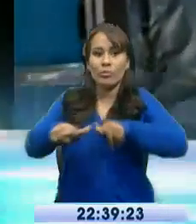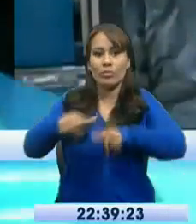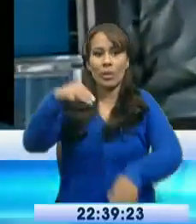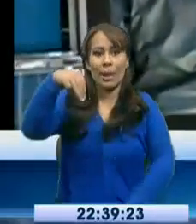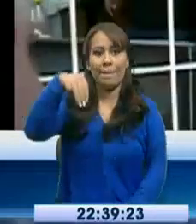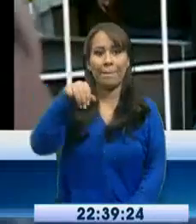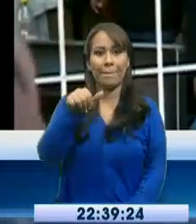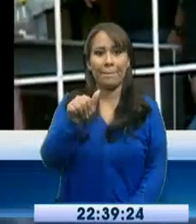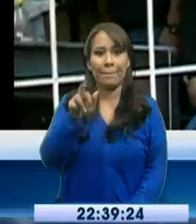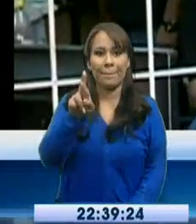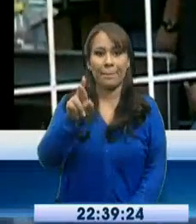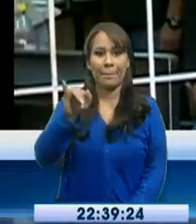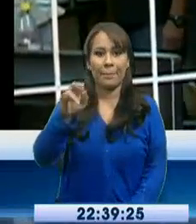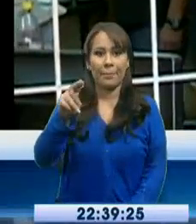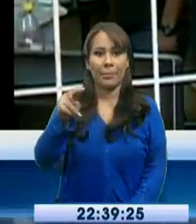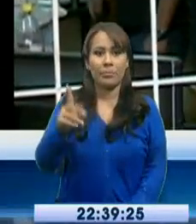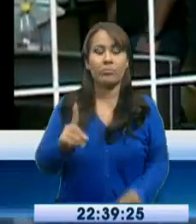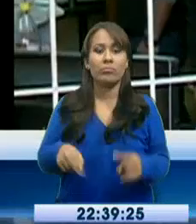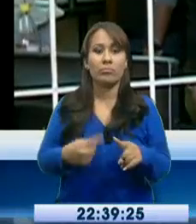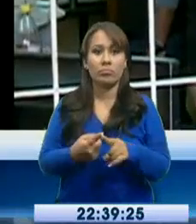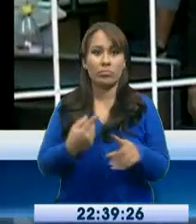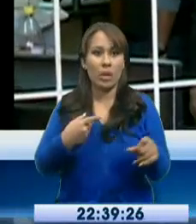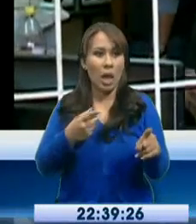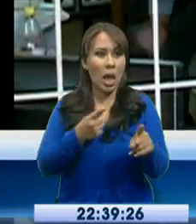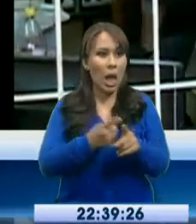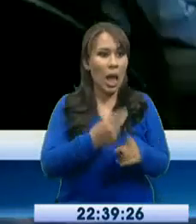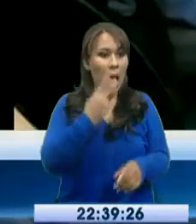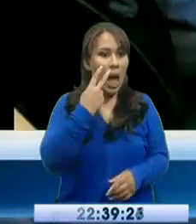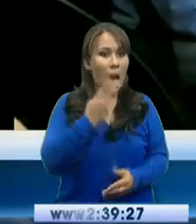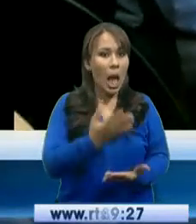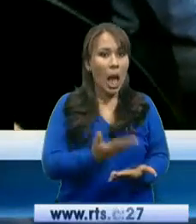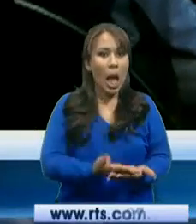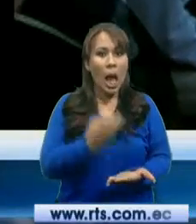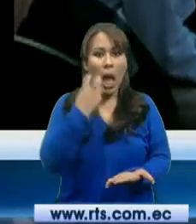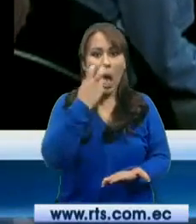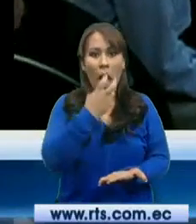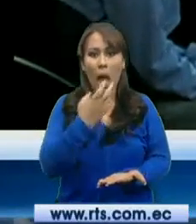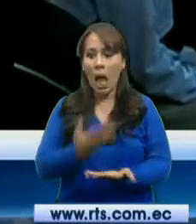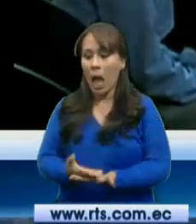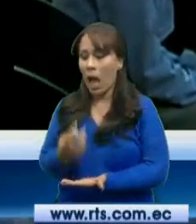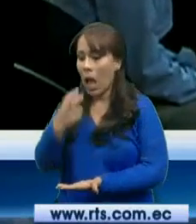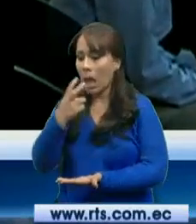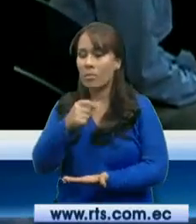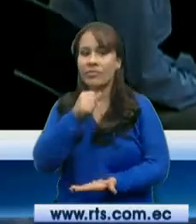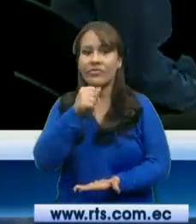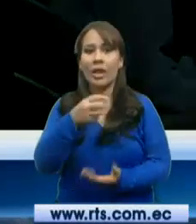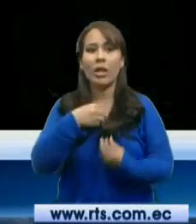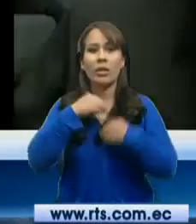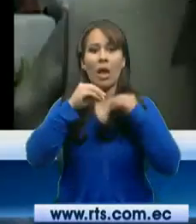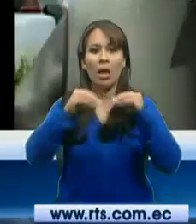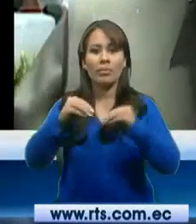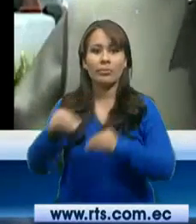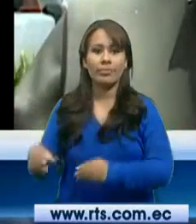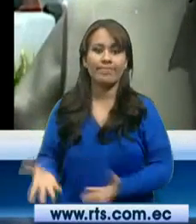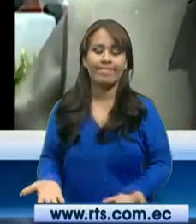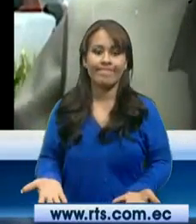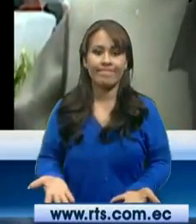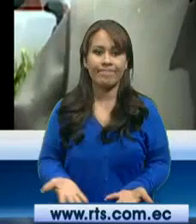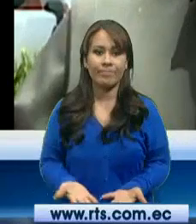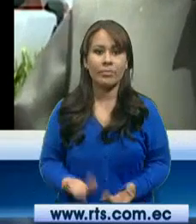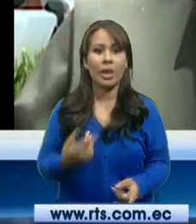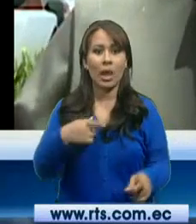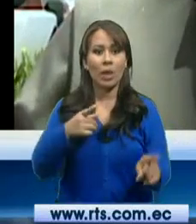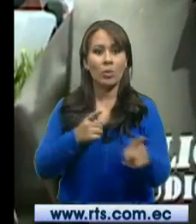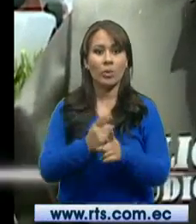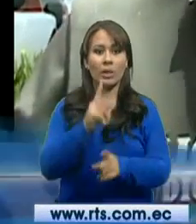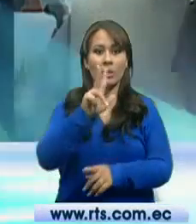los mismos que fueron allanados, donde encontraron una variedad de evidencias que no lograron justificar su legal procedencia. Hemos incautado